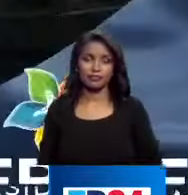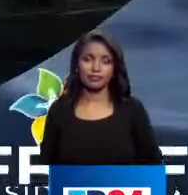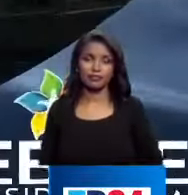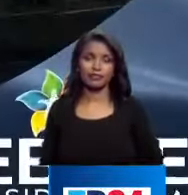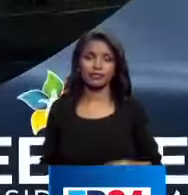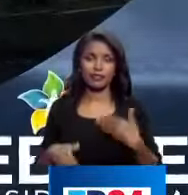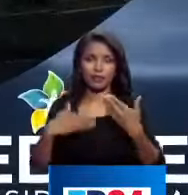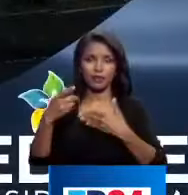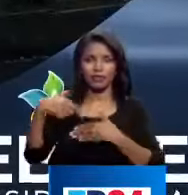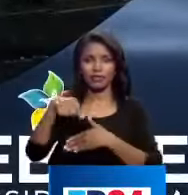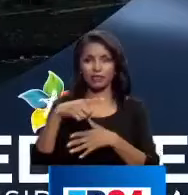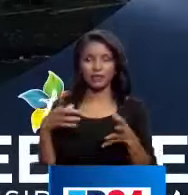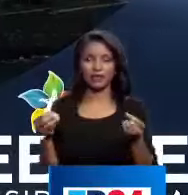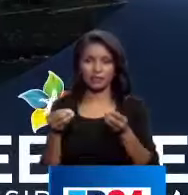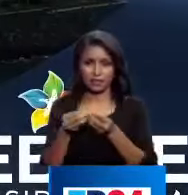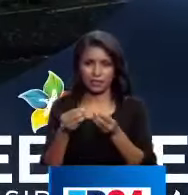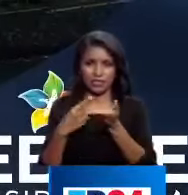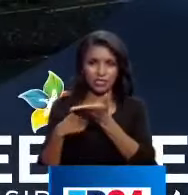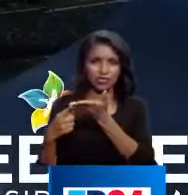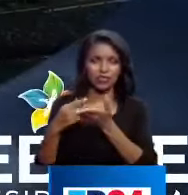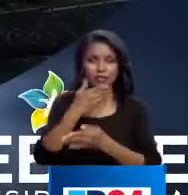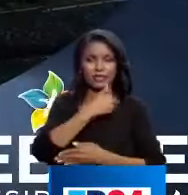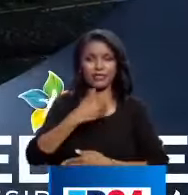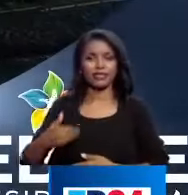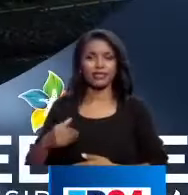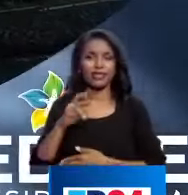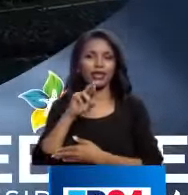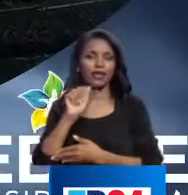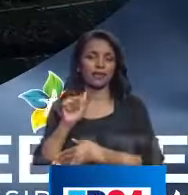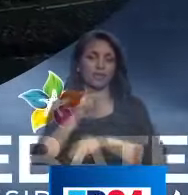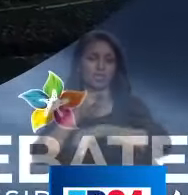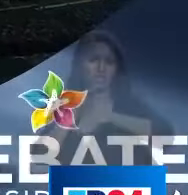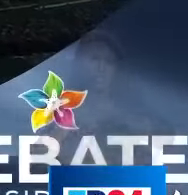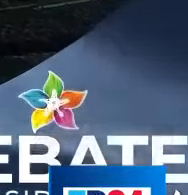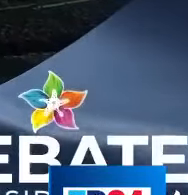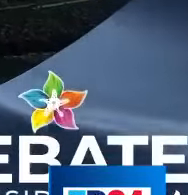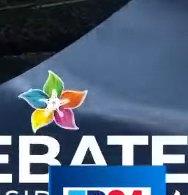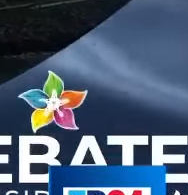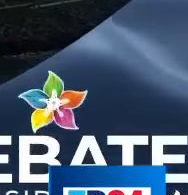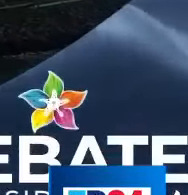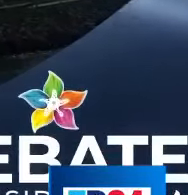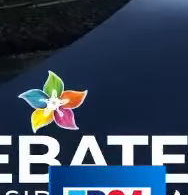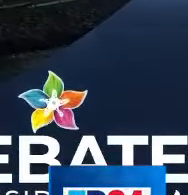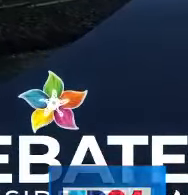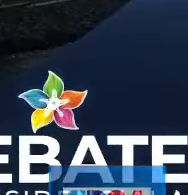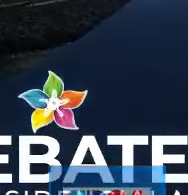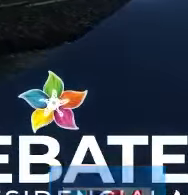Pronto regresamos con el debate presidencial de la Cámara Nacional de Turismo de Panamá.